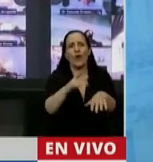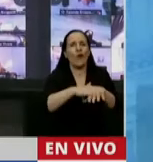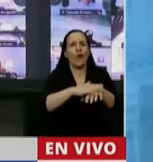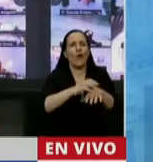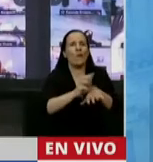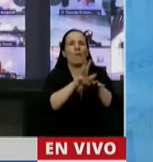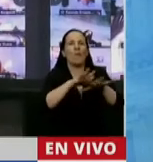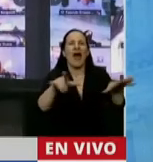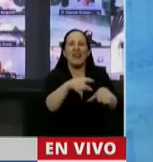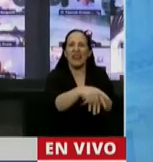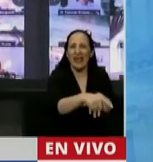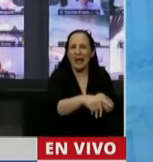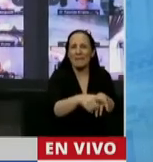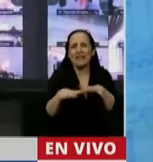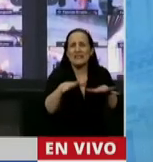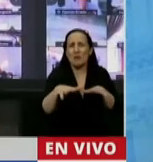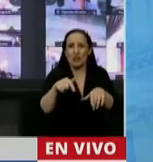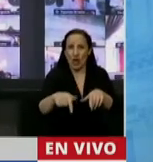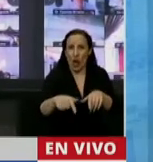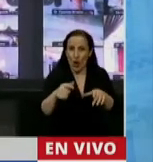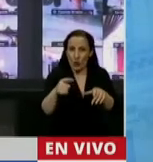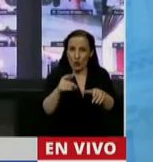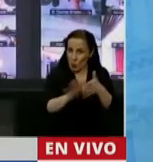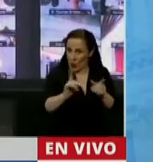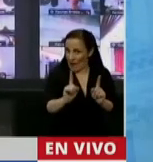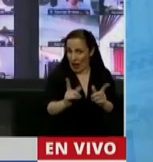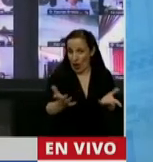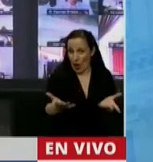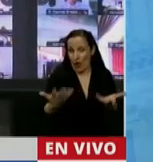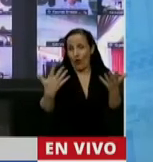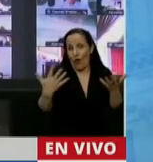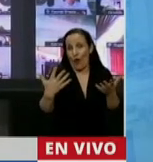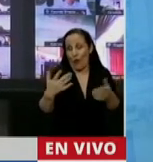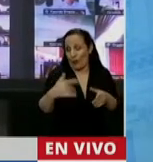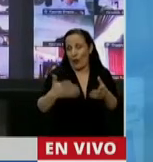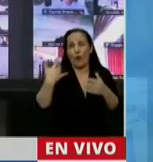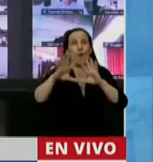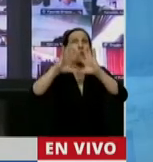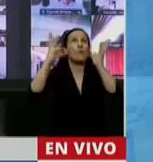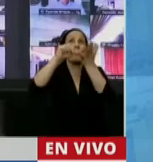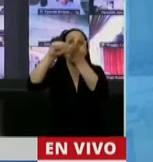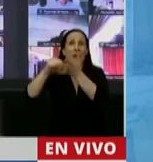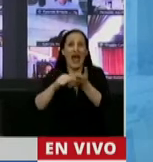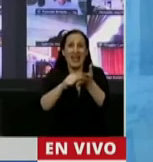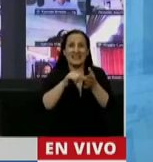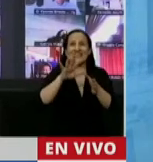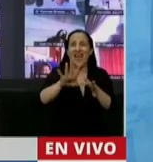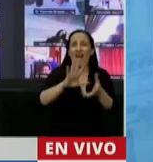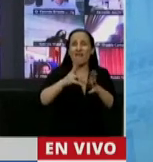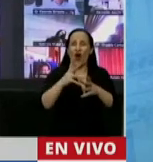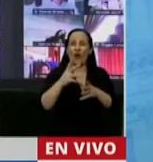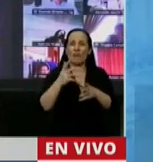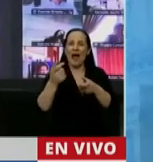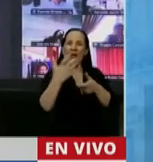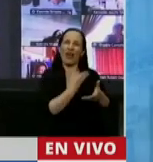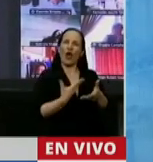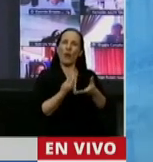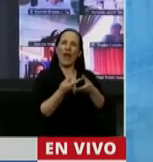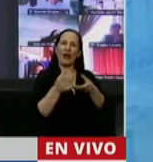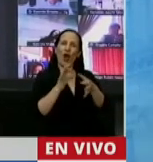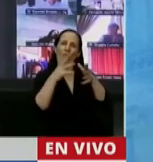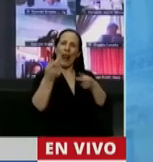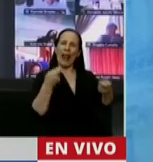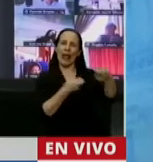se utilicen este tipo de formas que se están utilizando. Digamos, se queman esas tierras para usarlas en el